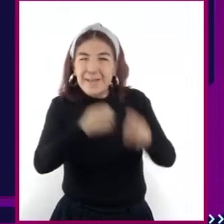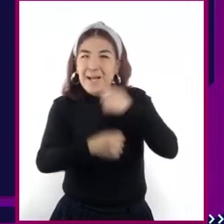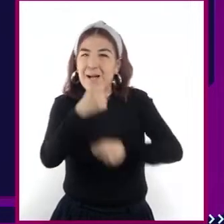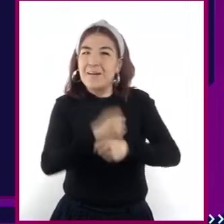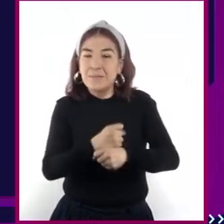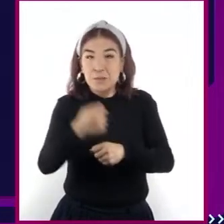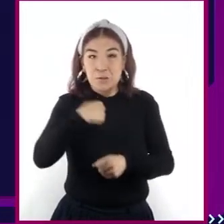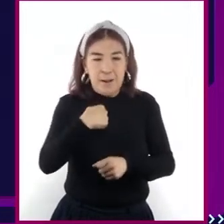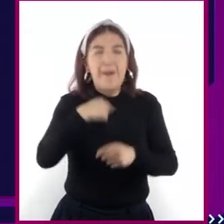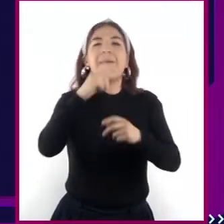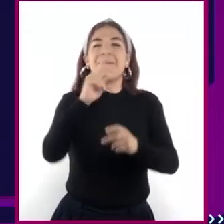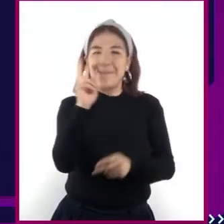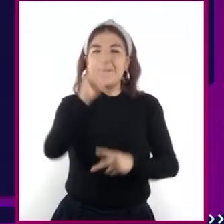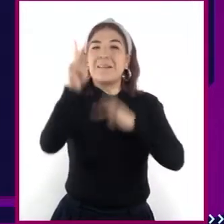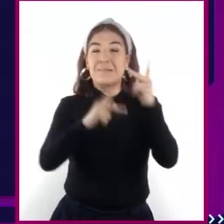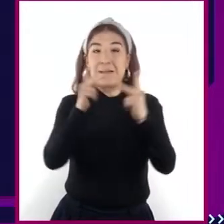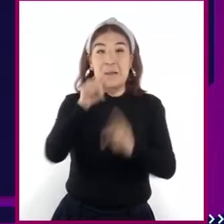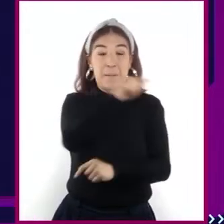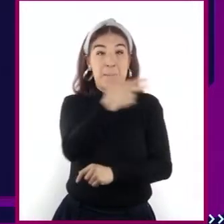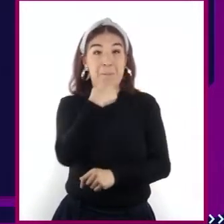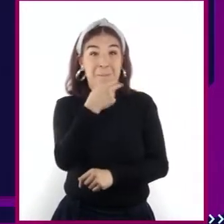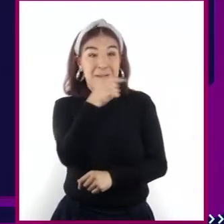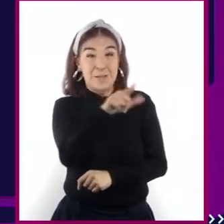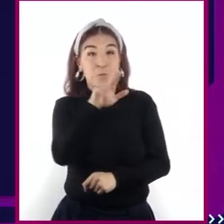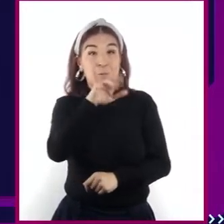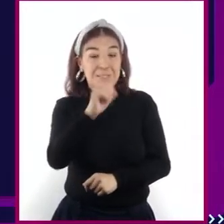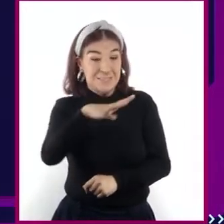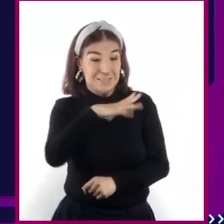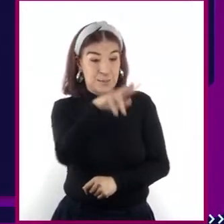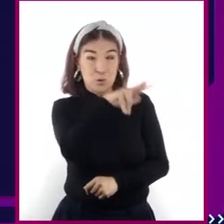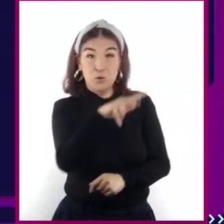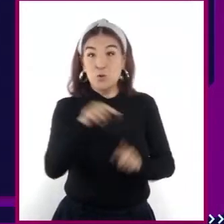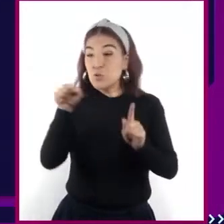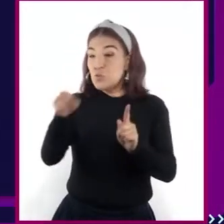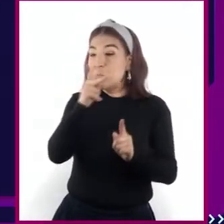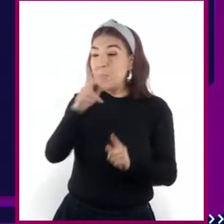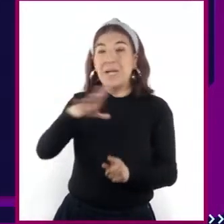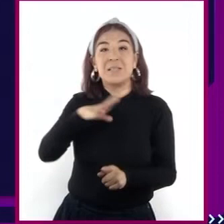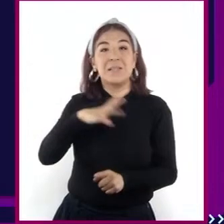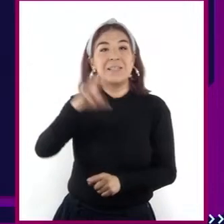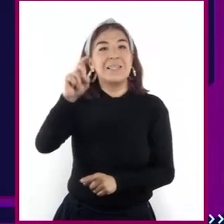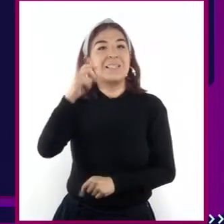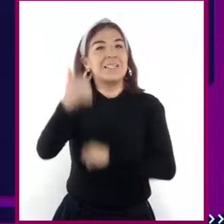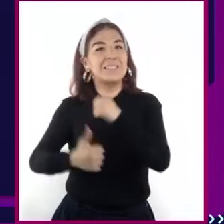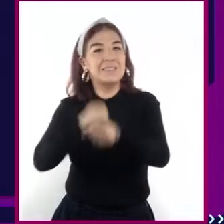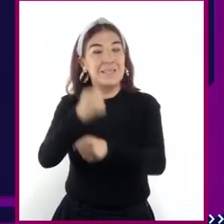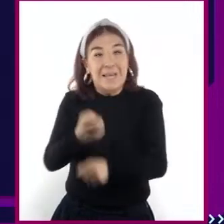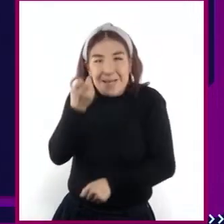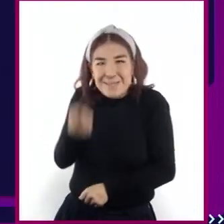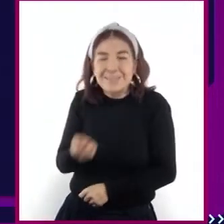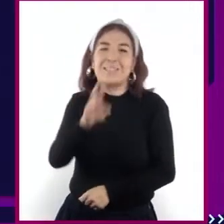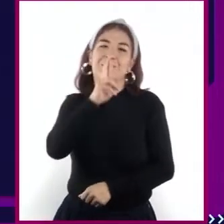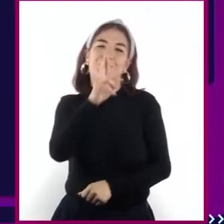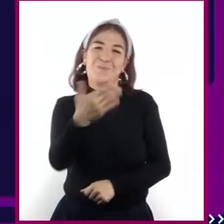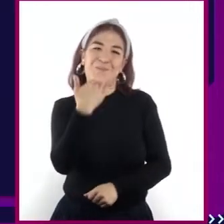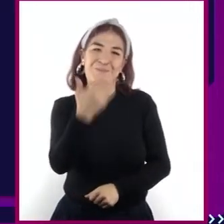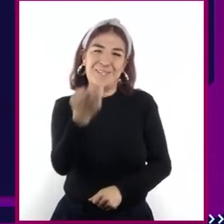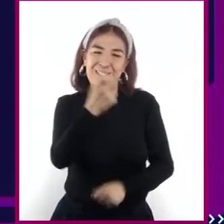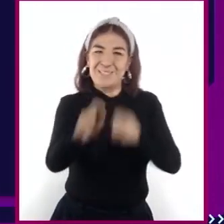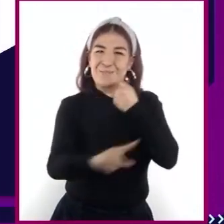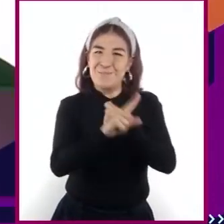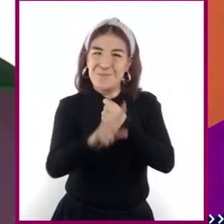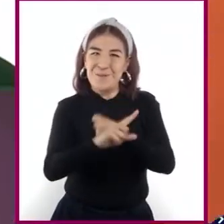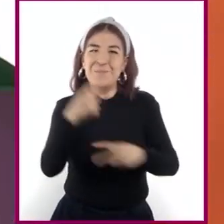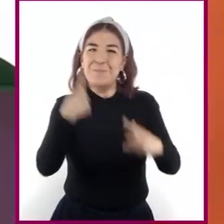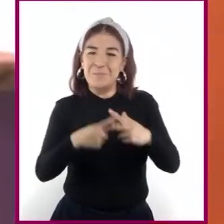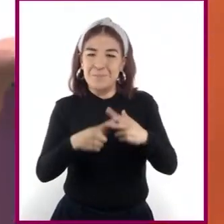Cuando Luis tenía 18, el papá tenía 36 años. Esa es la solución correcta al problema, Daniel.